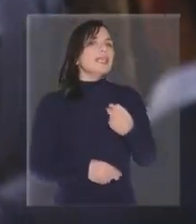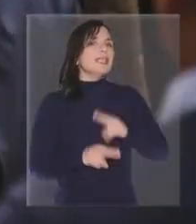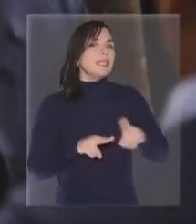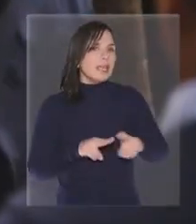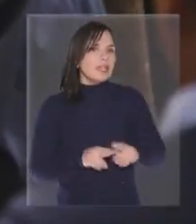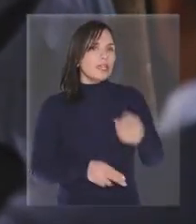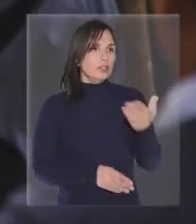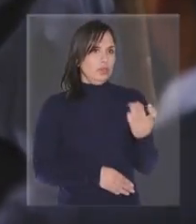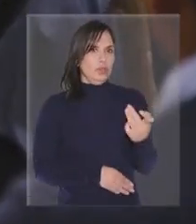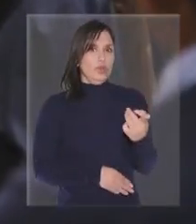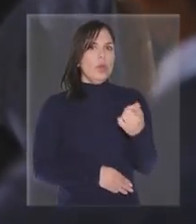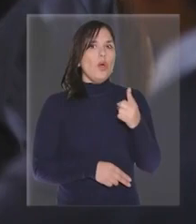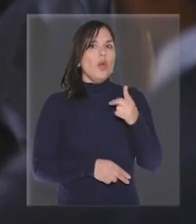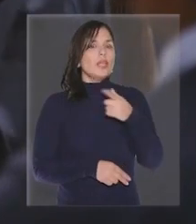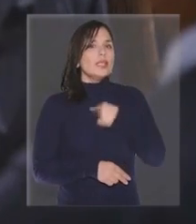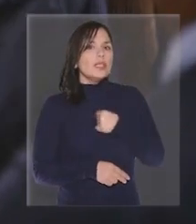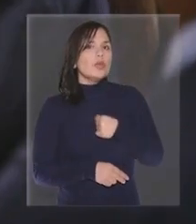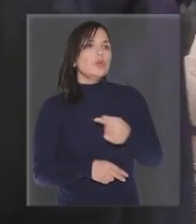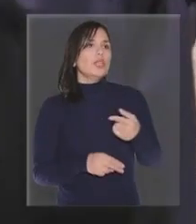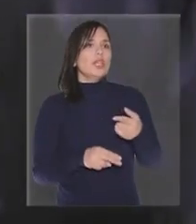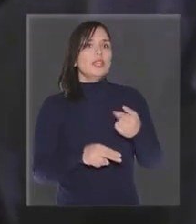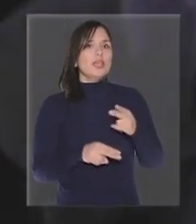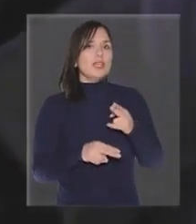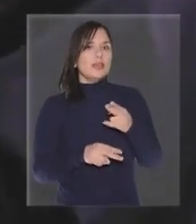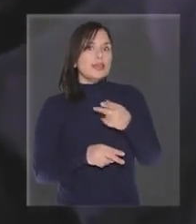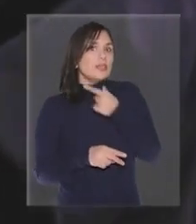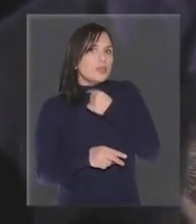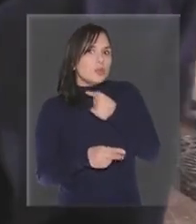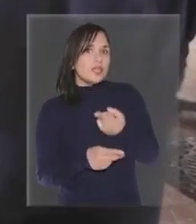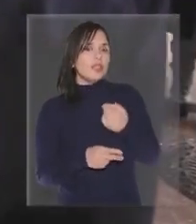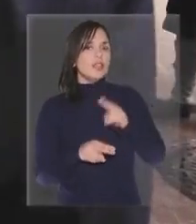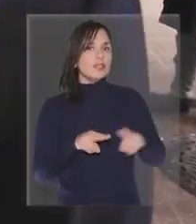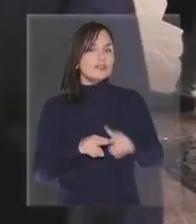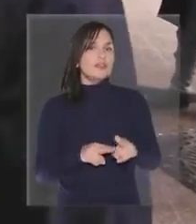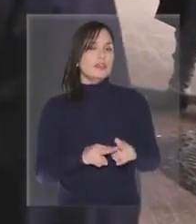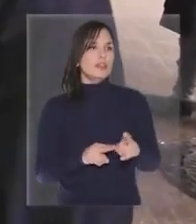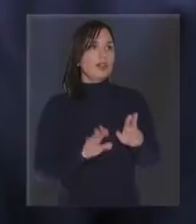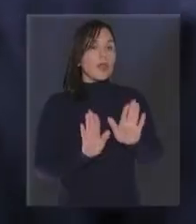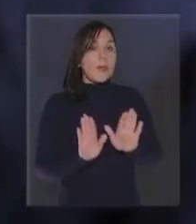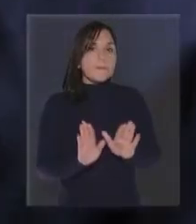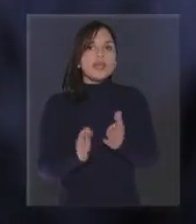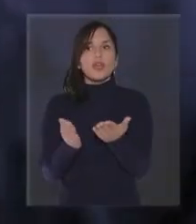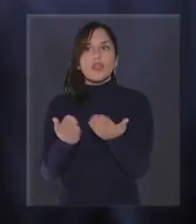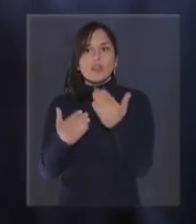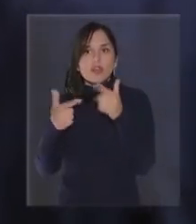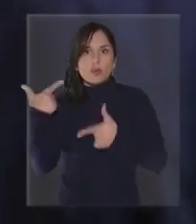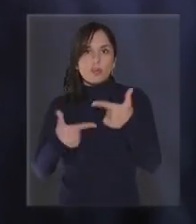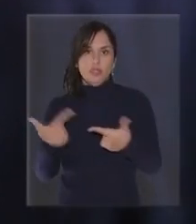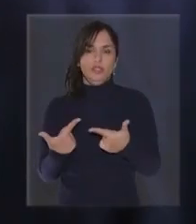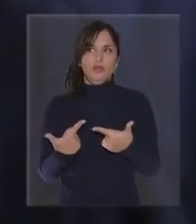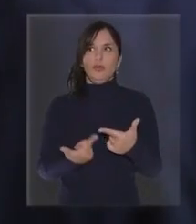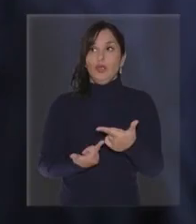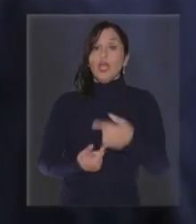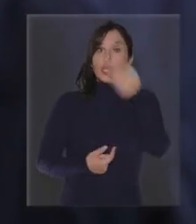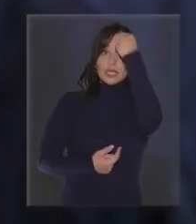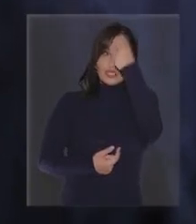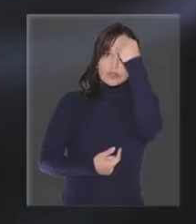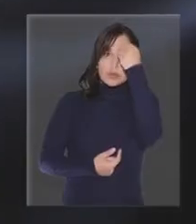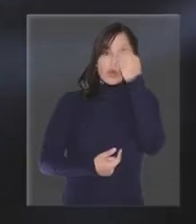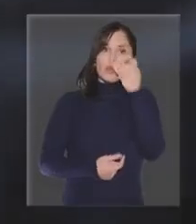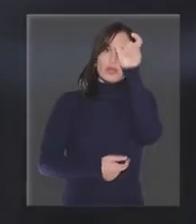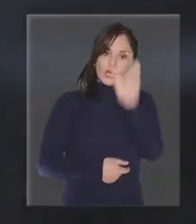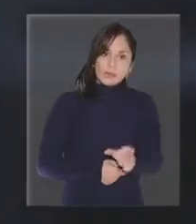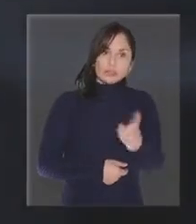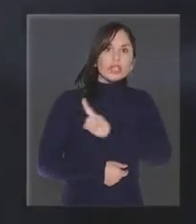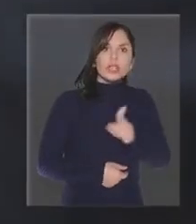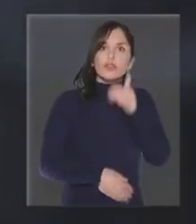le gustaría que hicieran los políticos para que tú fueras a votar? ¿Qué es lo que te gusta? ¿Qué es lo que esperas de los políticos? Que se preocupen del universo